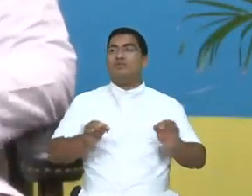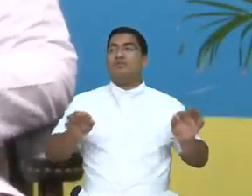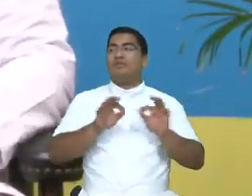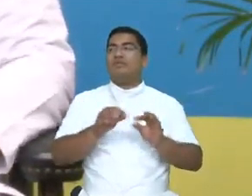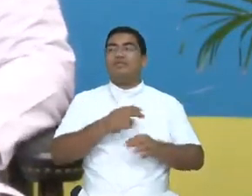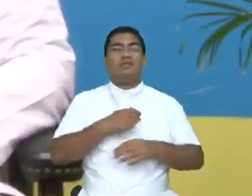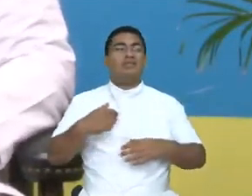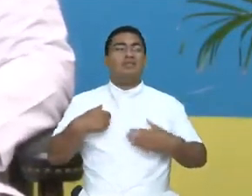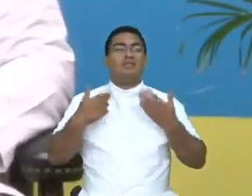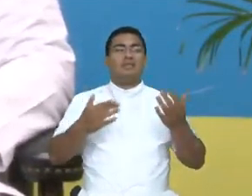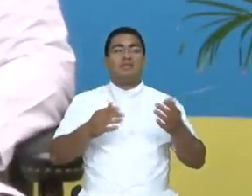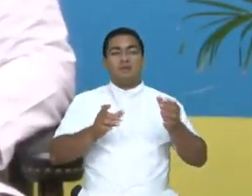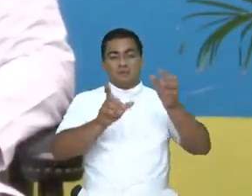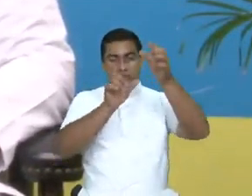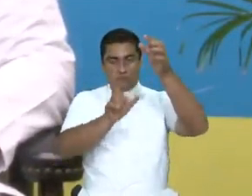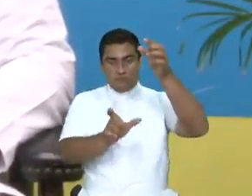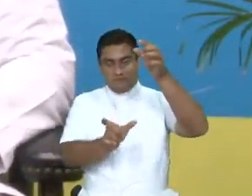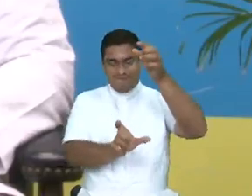Una fijación